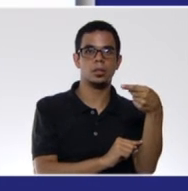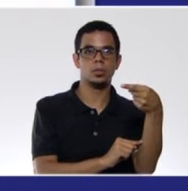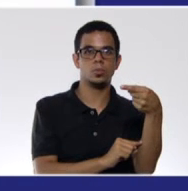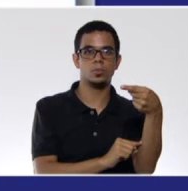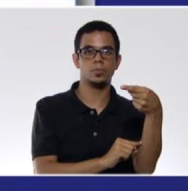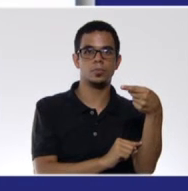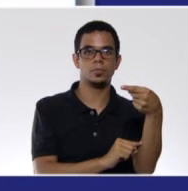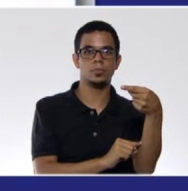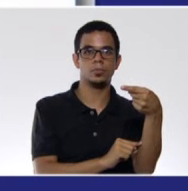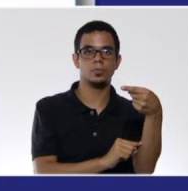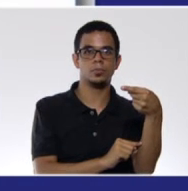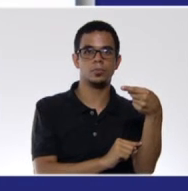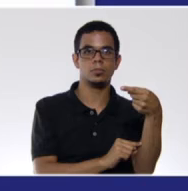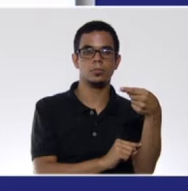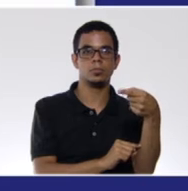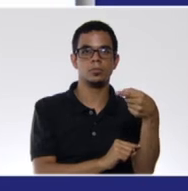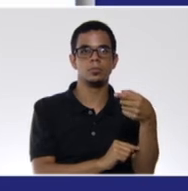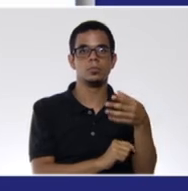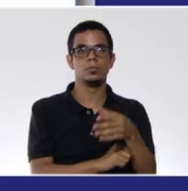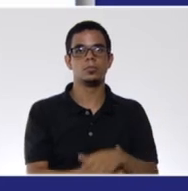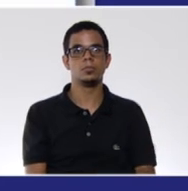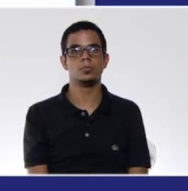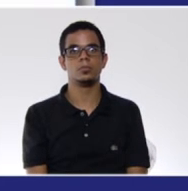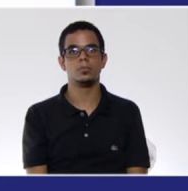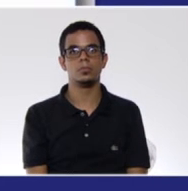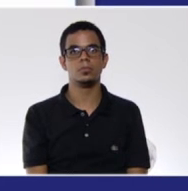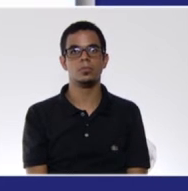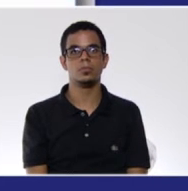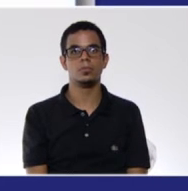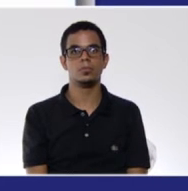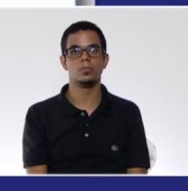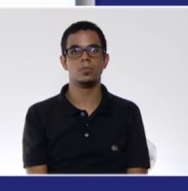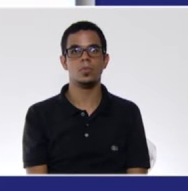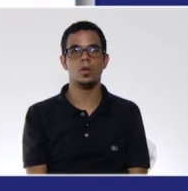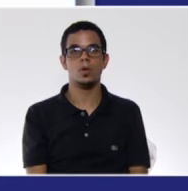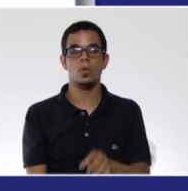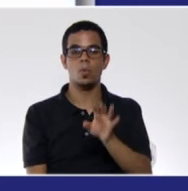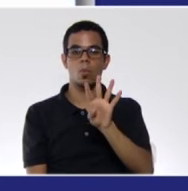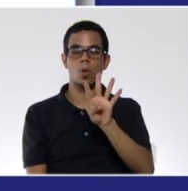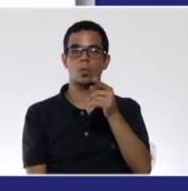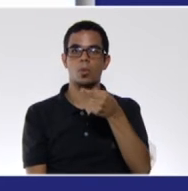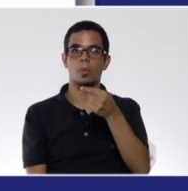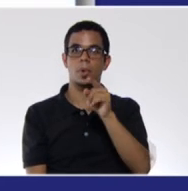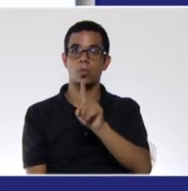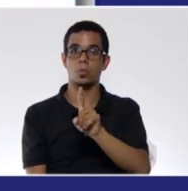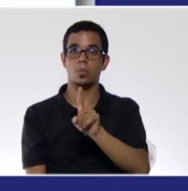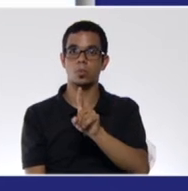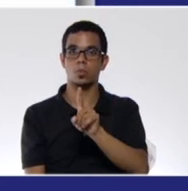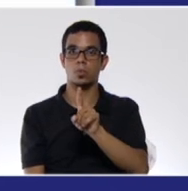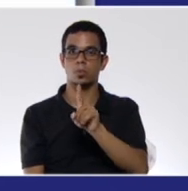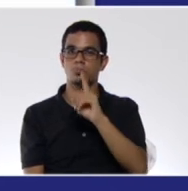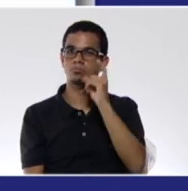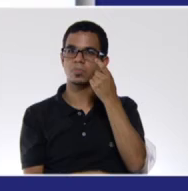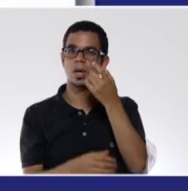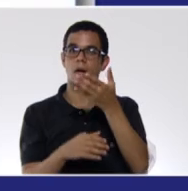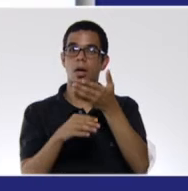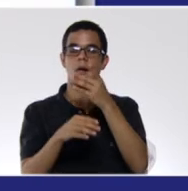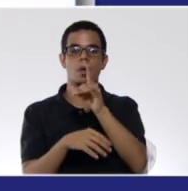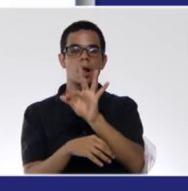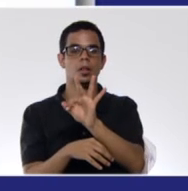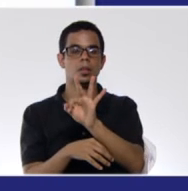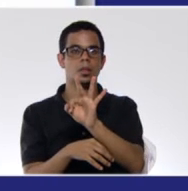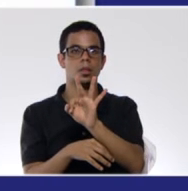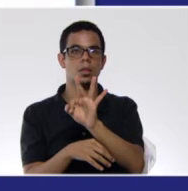Y en el segundo miembro se efectúa la diferencia 4 menos 1, que da 3, quedando en el